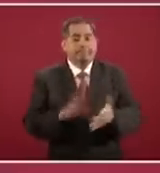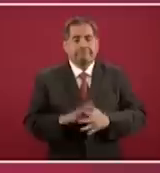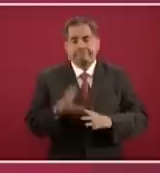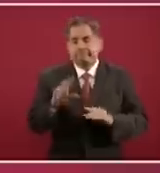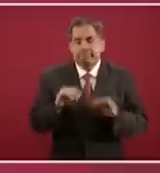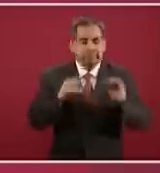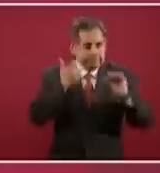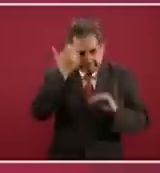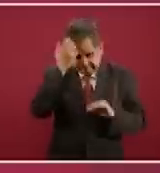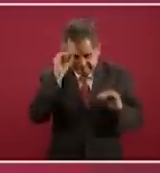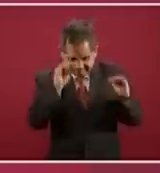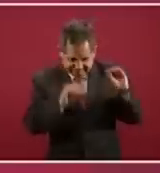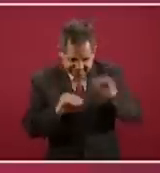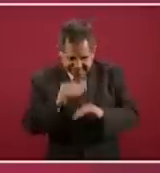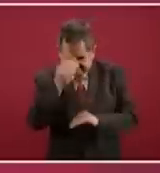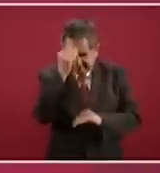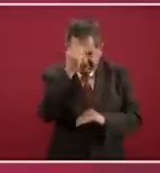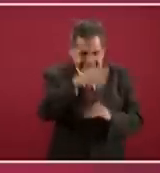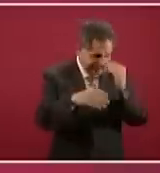fabricación de delitos,